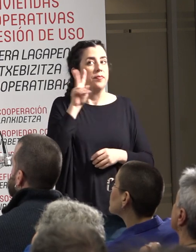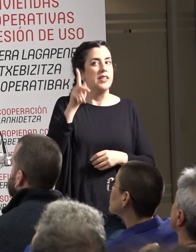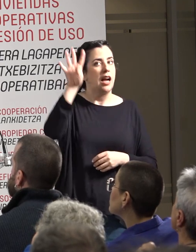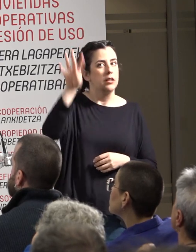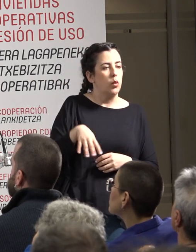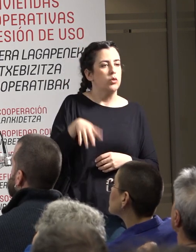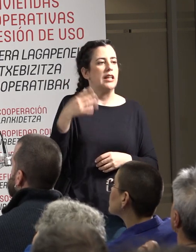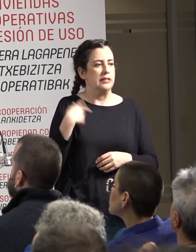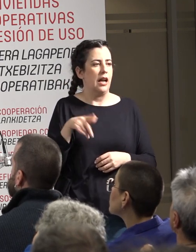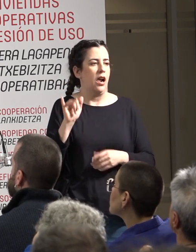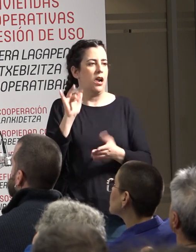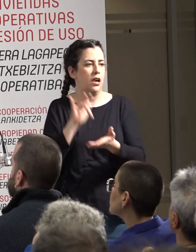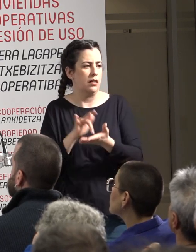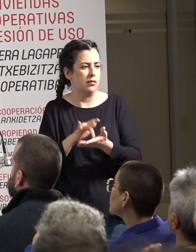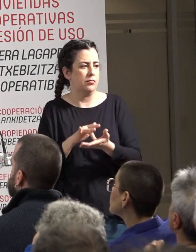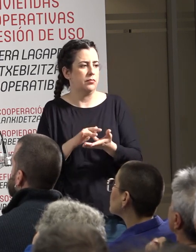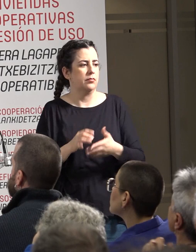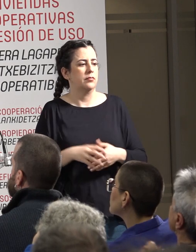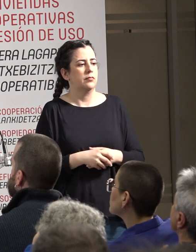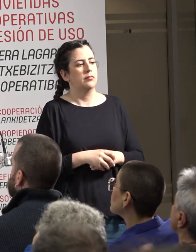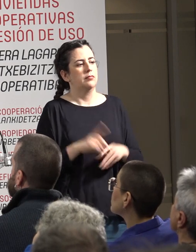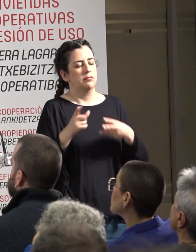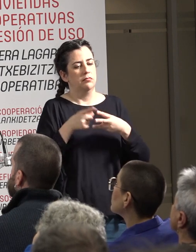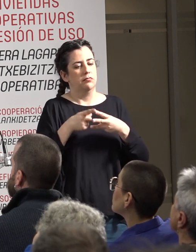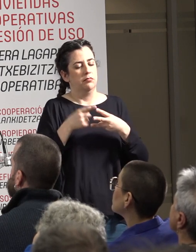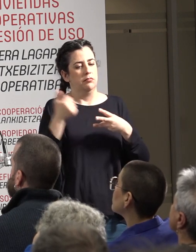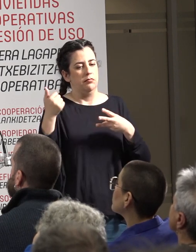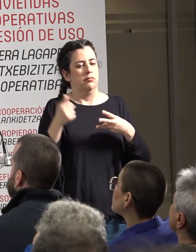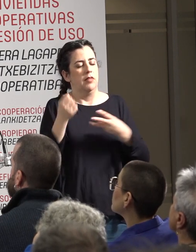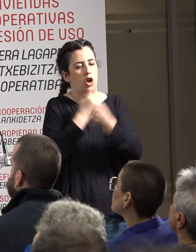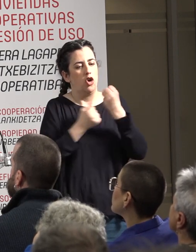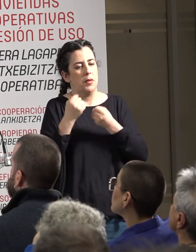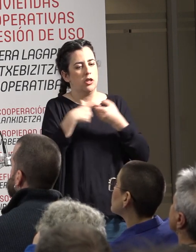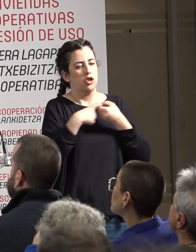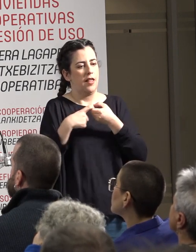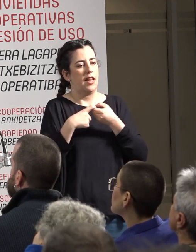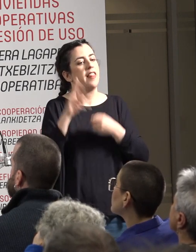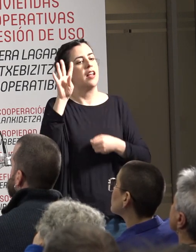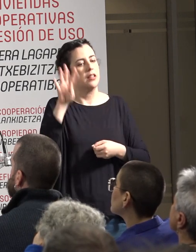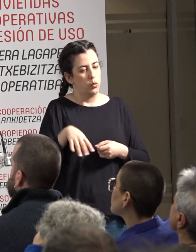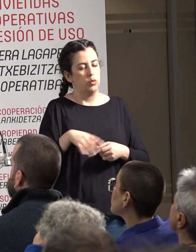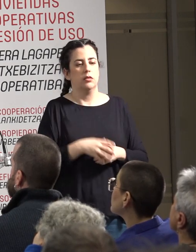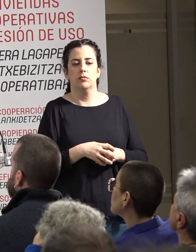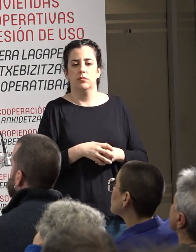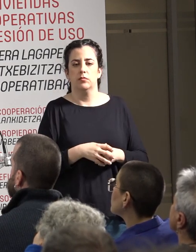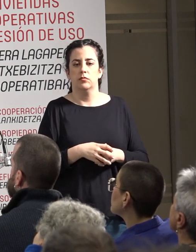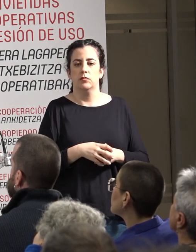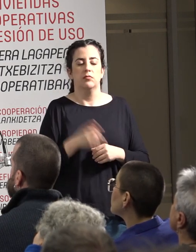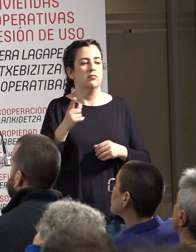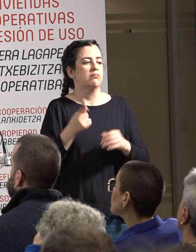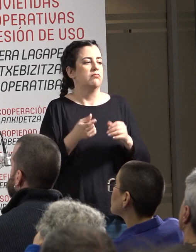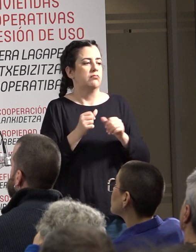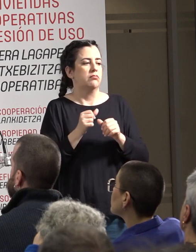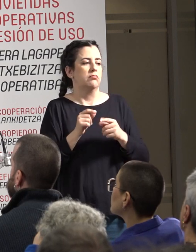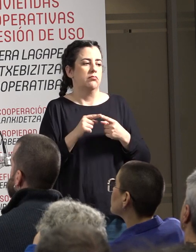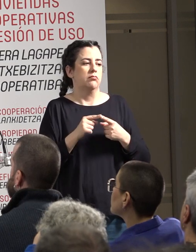una sectorial de la CHES, que es la Xarxa de Economía Solidaria de Cataluña. Covisicha se configura como una red entre